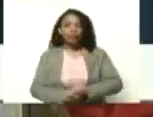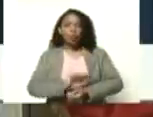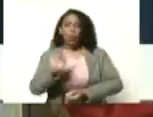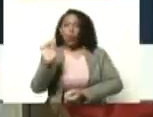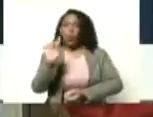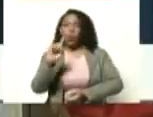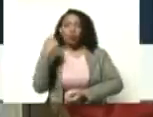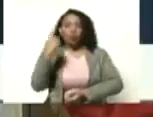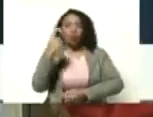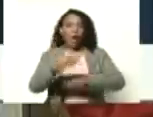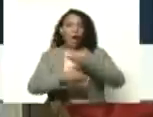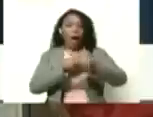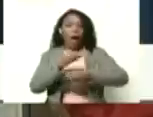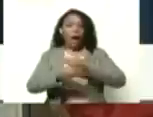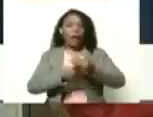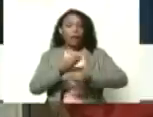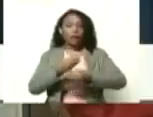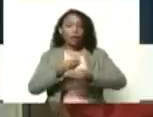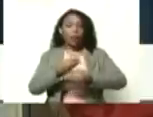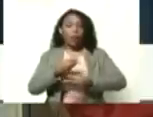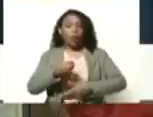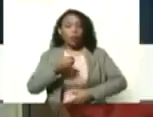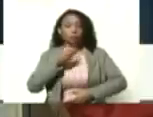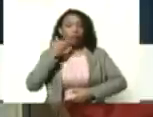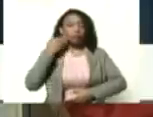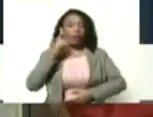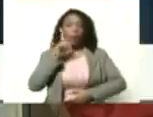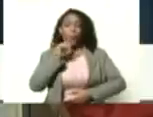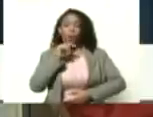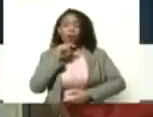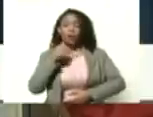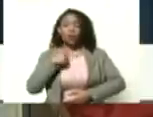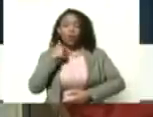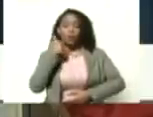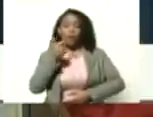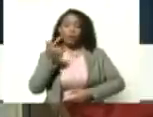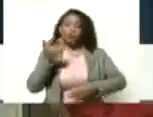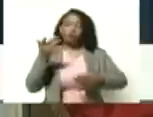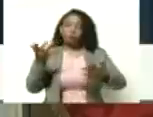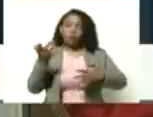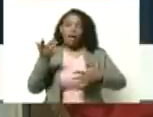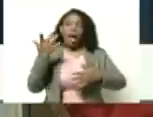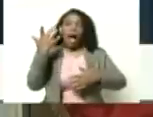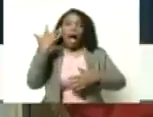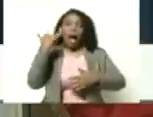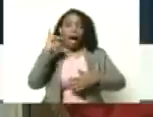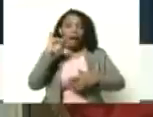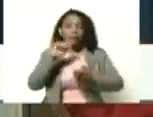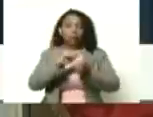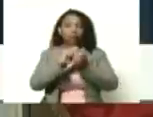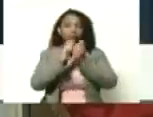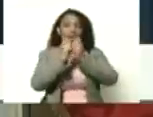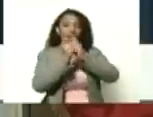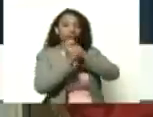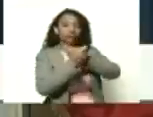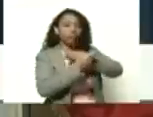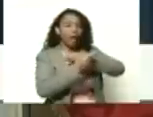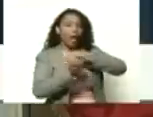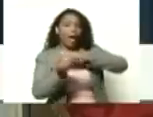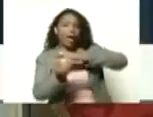es que ha recobrado un prestigio que no tenía yo diría más bien se ha convertido en la